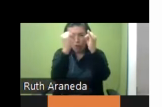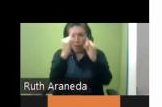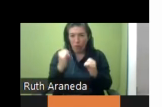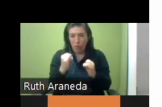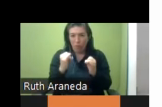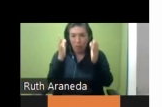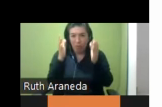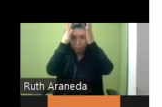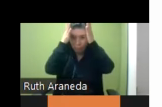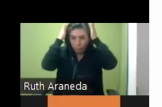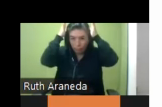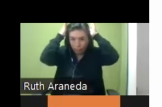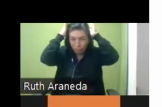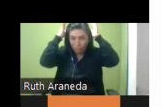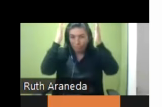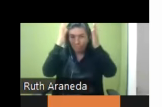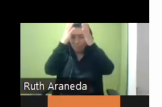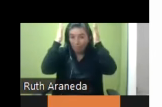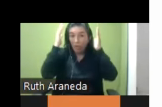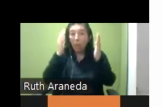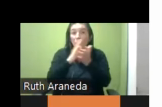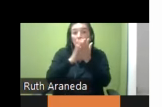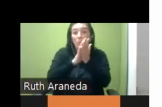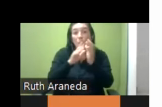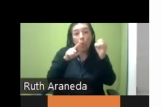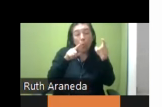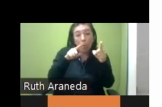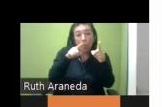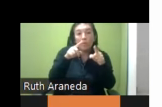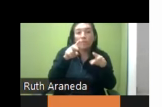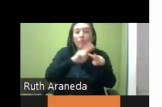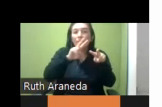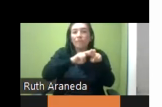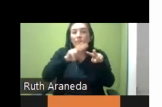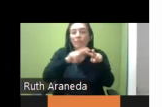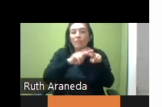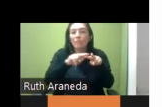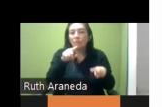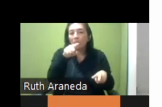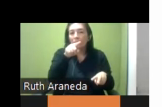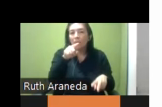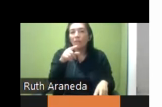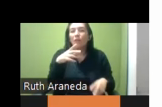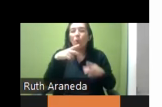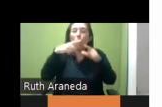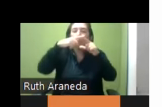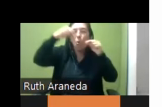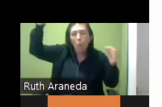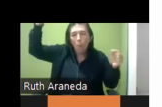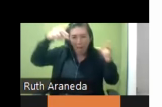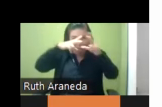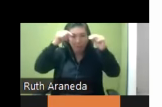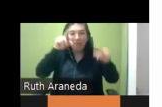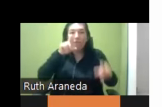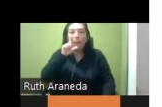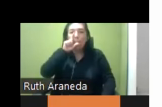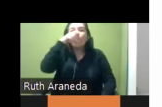El tocado, el de la izquierda está construido de plumas de